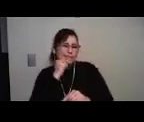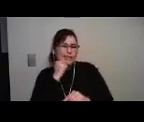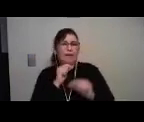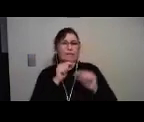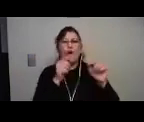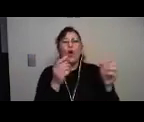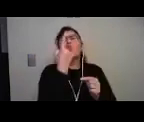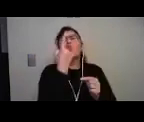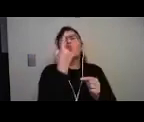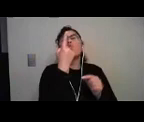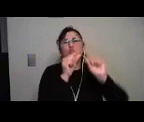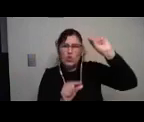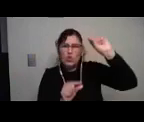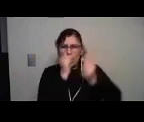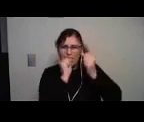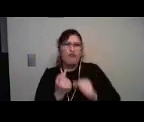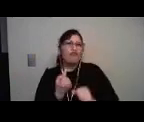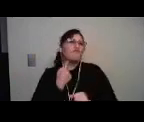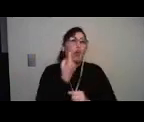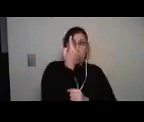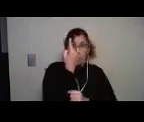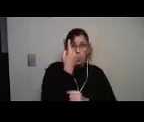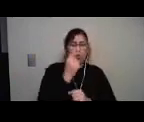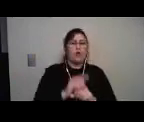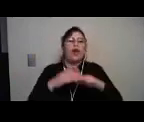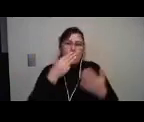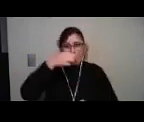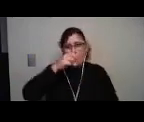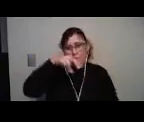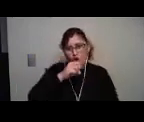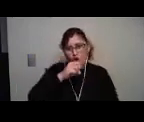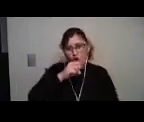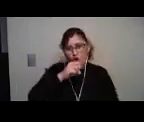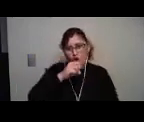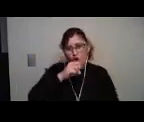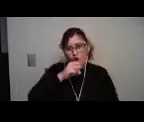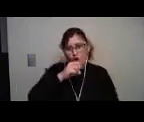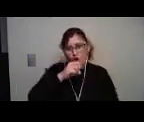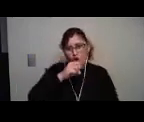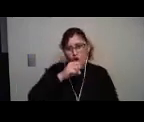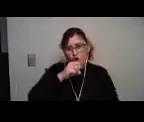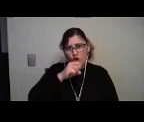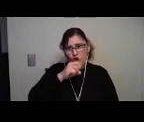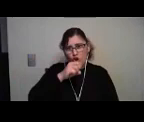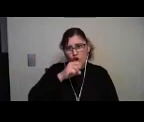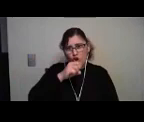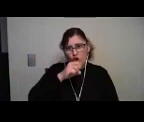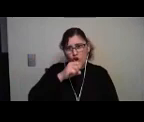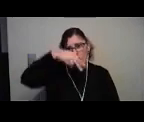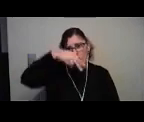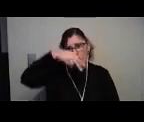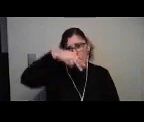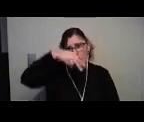solo nervio, ¿ya? Por ejemplo, mononeuropatía, o cuando se afecta solamente el nervio